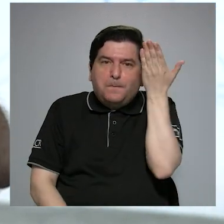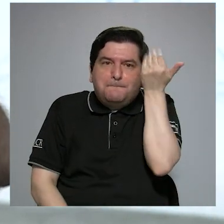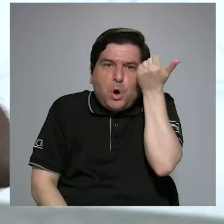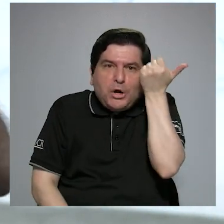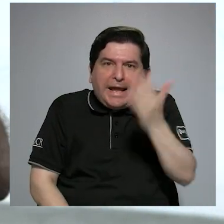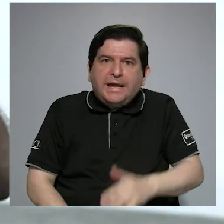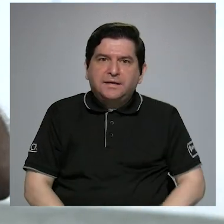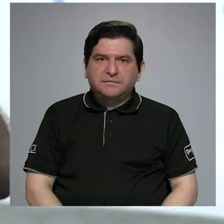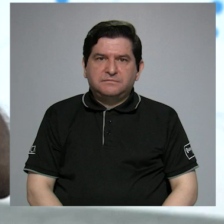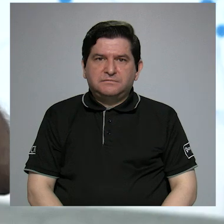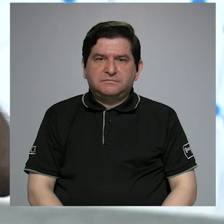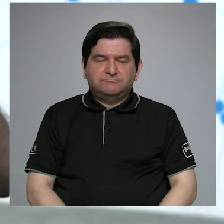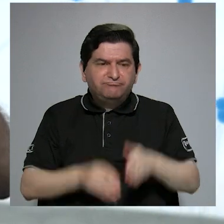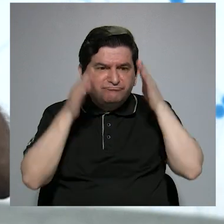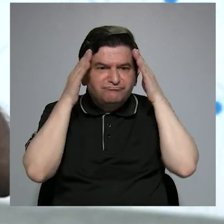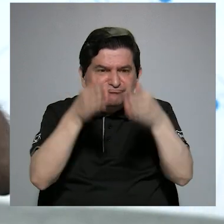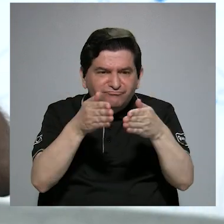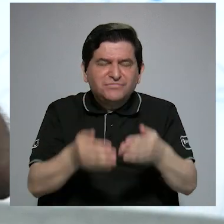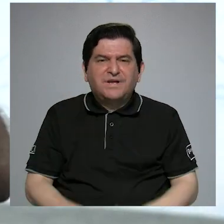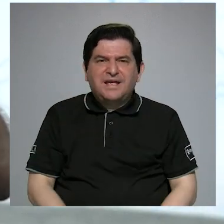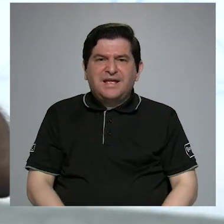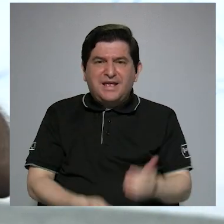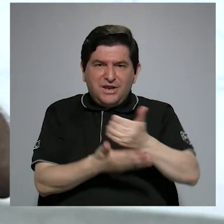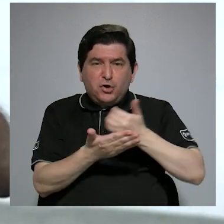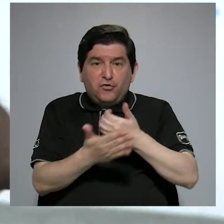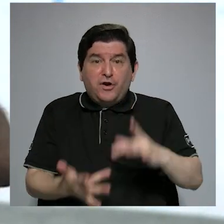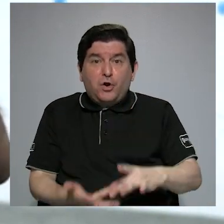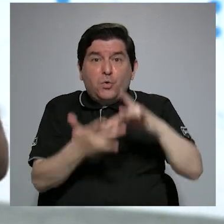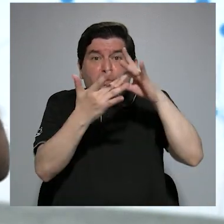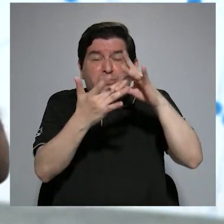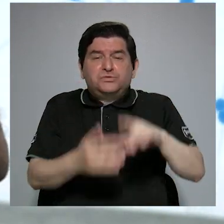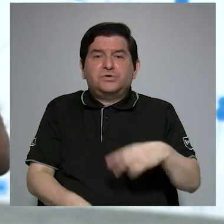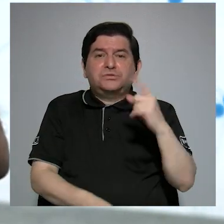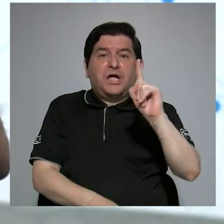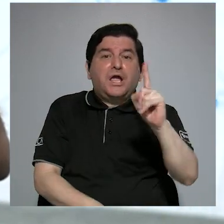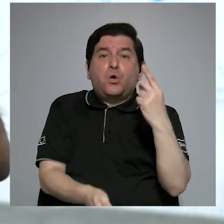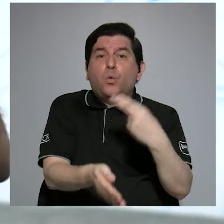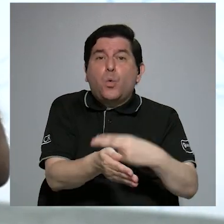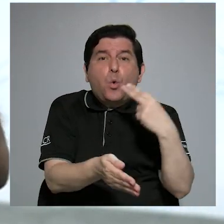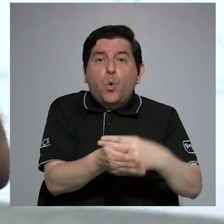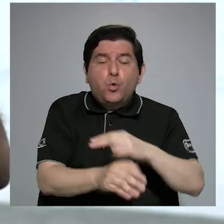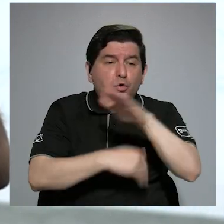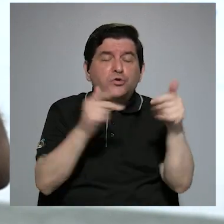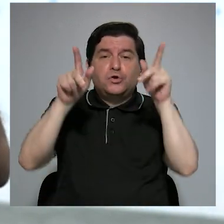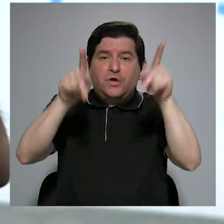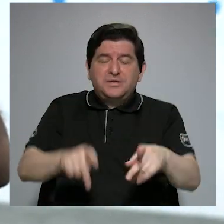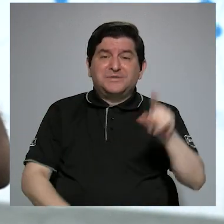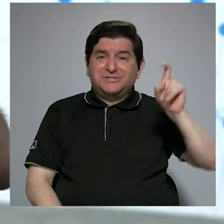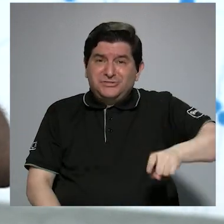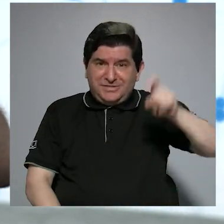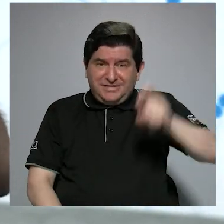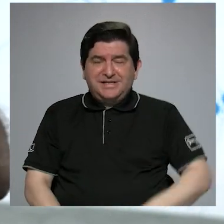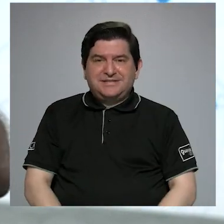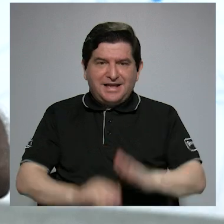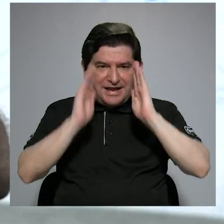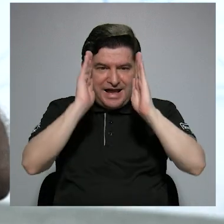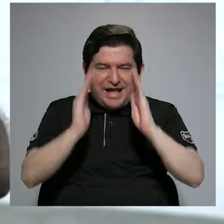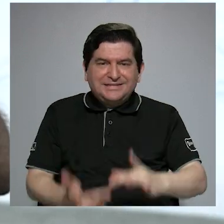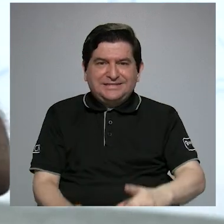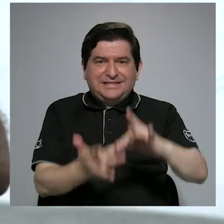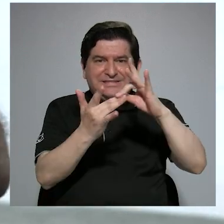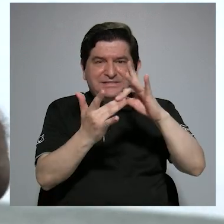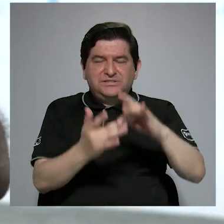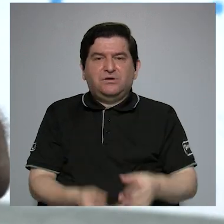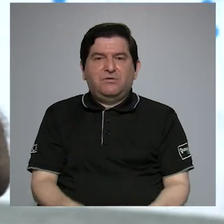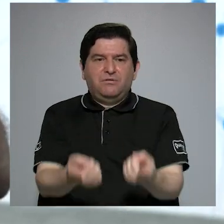qué? Porque concentramos los recursos especializados en un hospital. Todas las personas que requieran atención